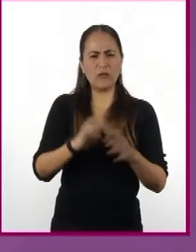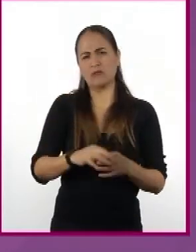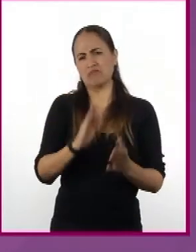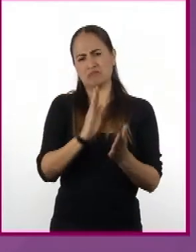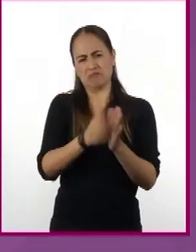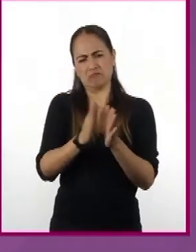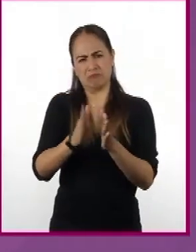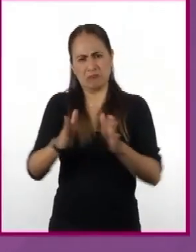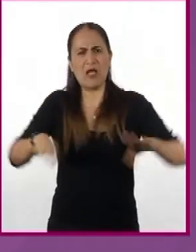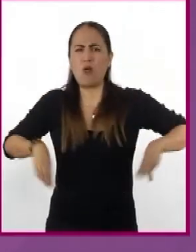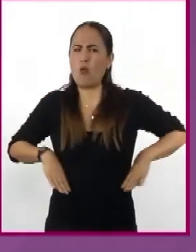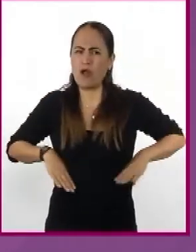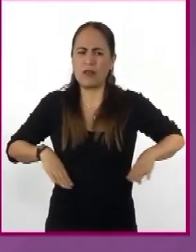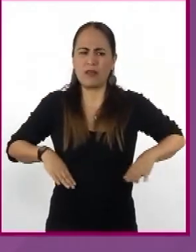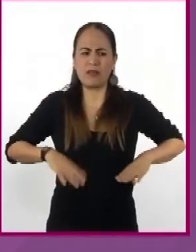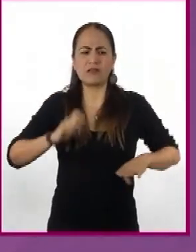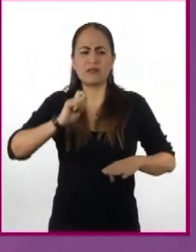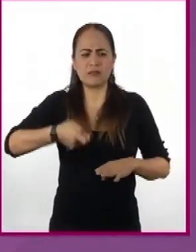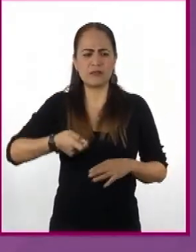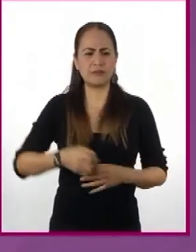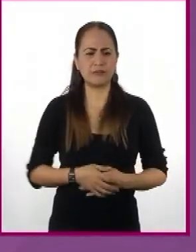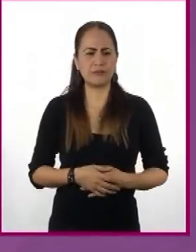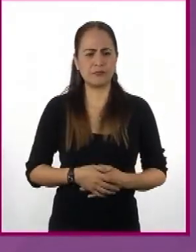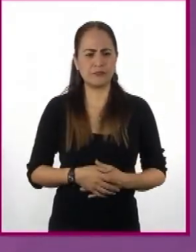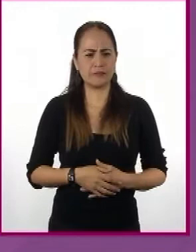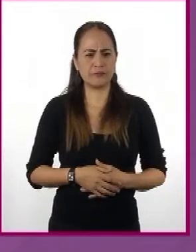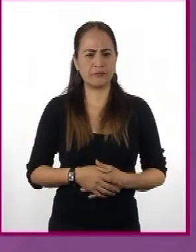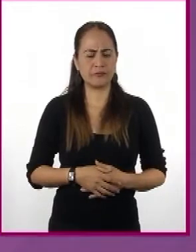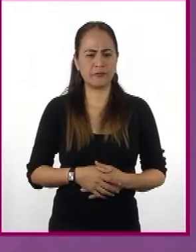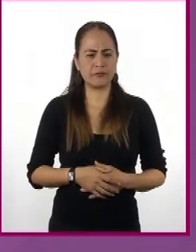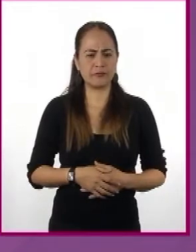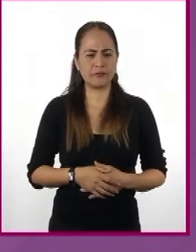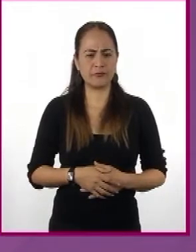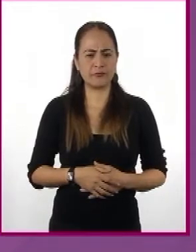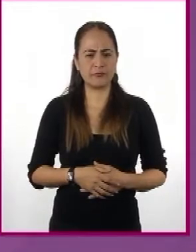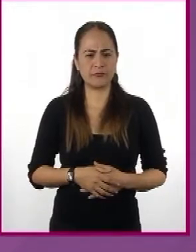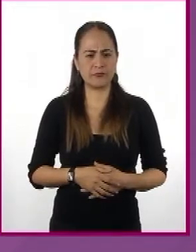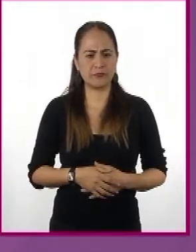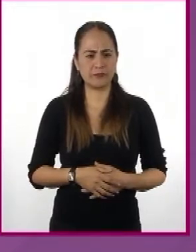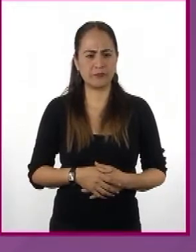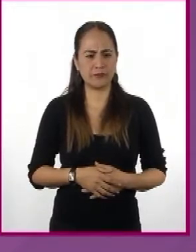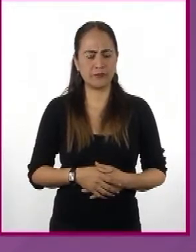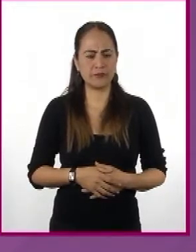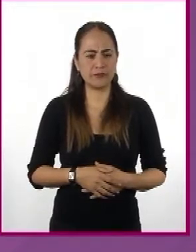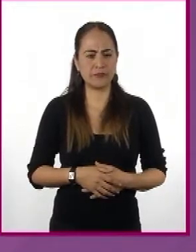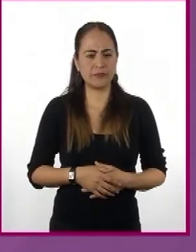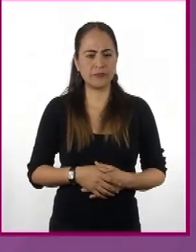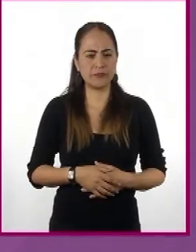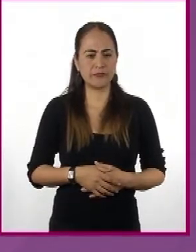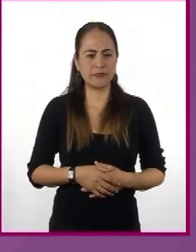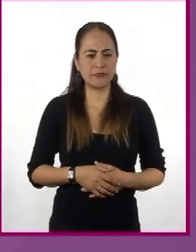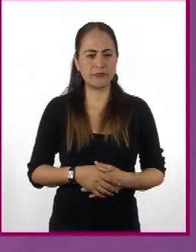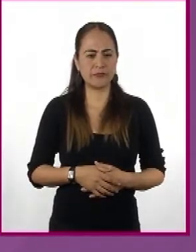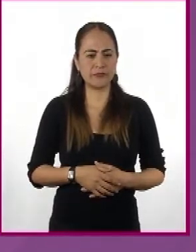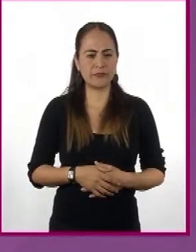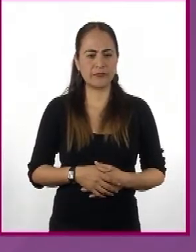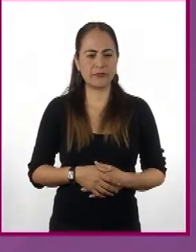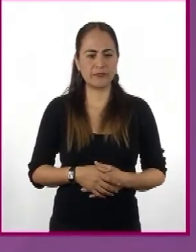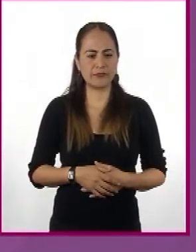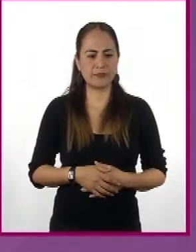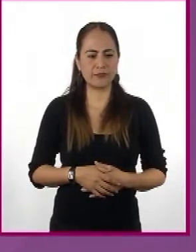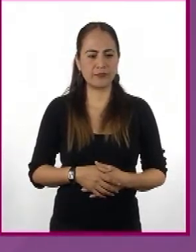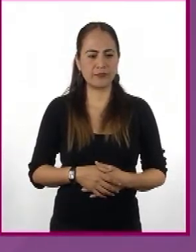Bueno, tanestele me está paloa no toca Martín Tonalmeyotl. Y me chuilis que no ni que guachiti se ome